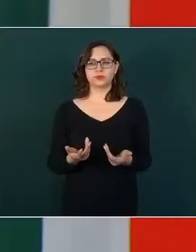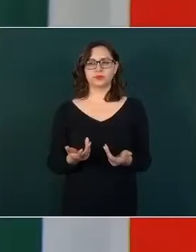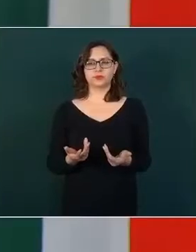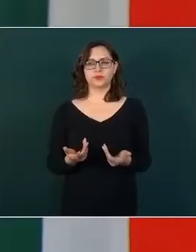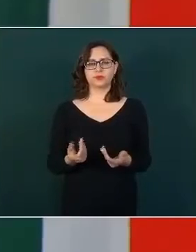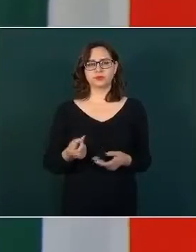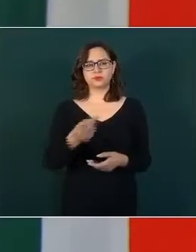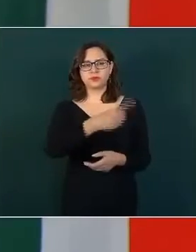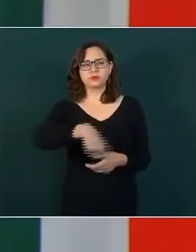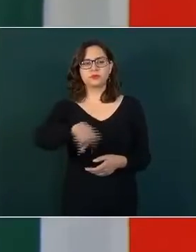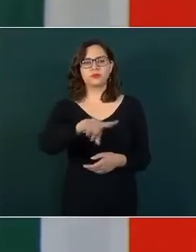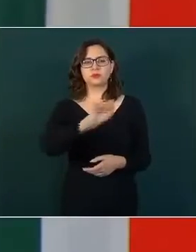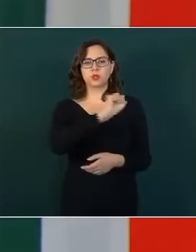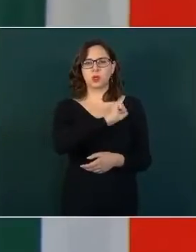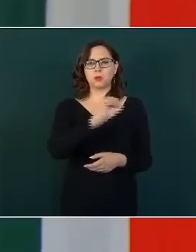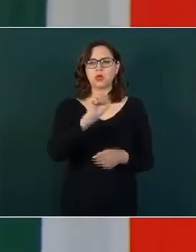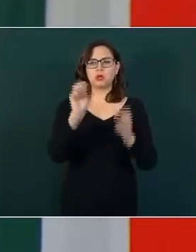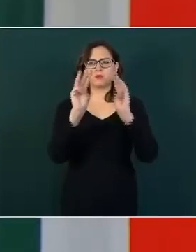a la delincuencia